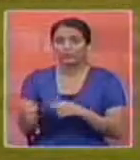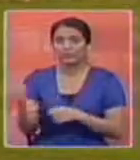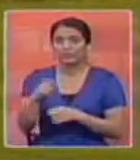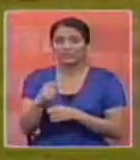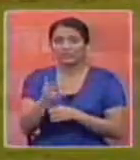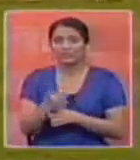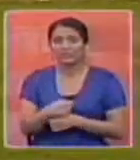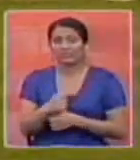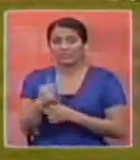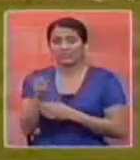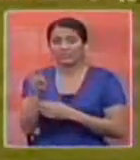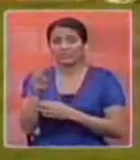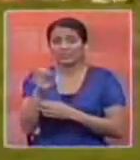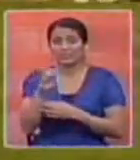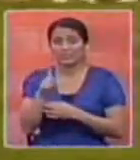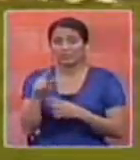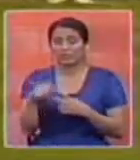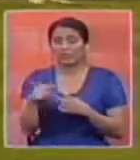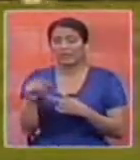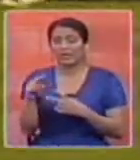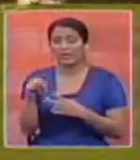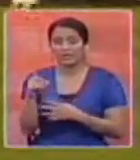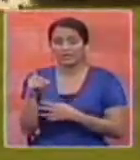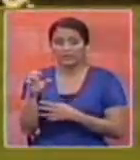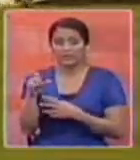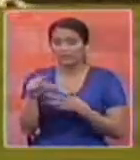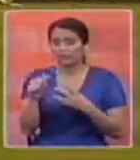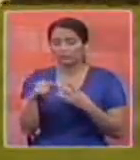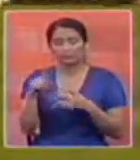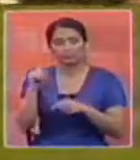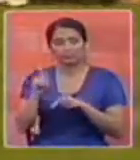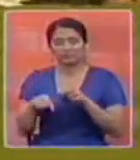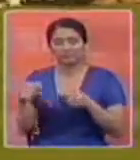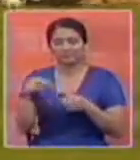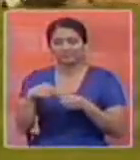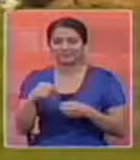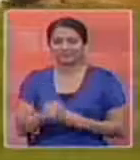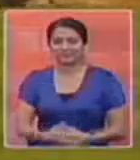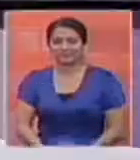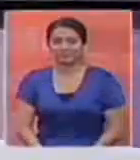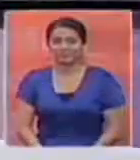Gabriel Achillier, Esteban Drer y Ángel Mena. Diego Flores, Más Deportes.